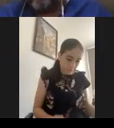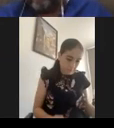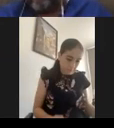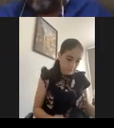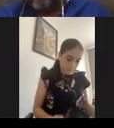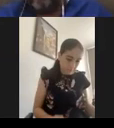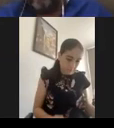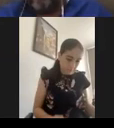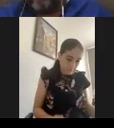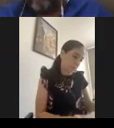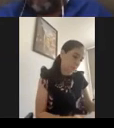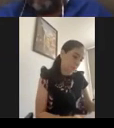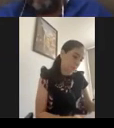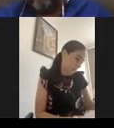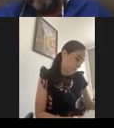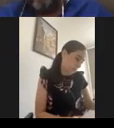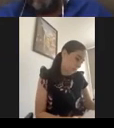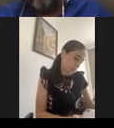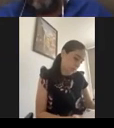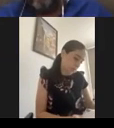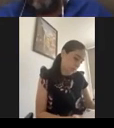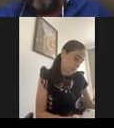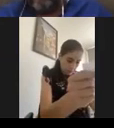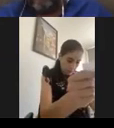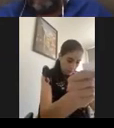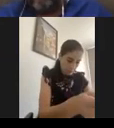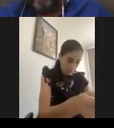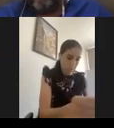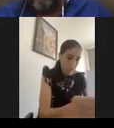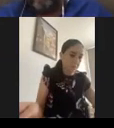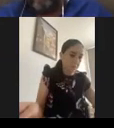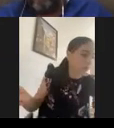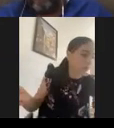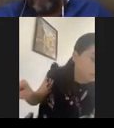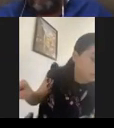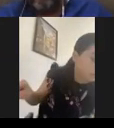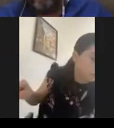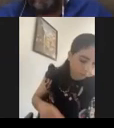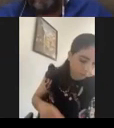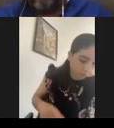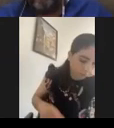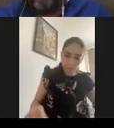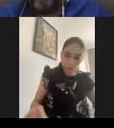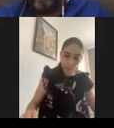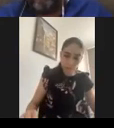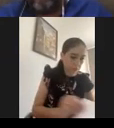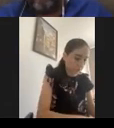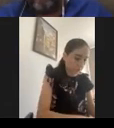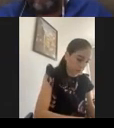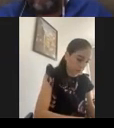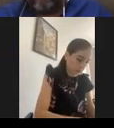Anacleto. Pues a lo mejor sí. Por eso también el plan habla de horarios. Por eso, gracias a Dios, Tepa